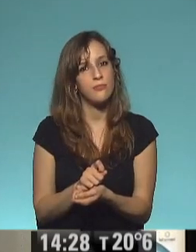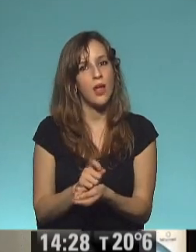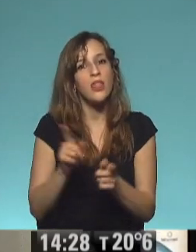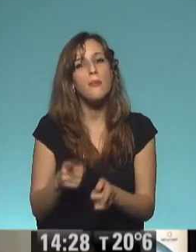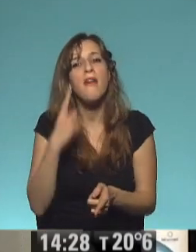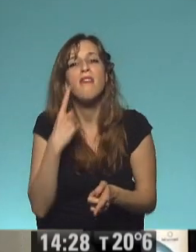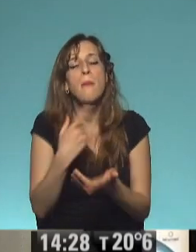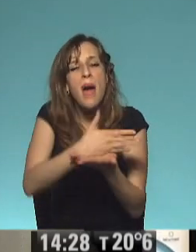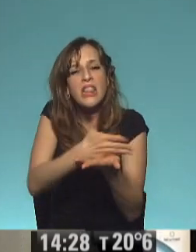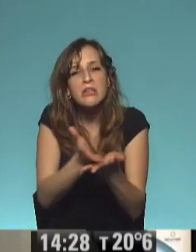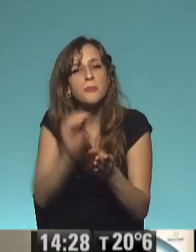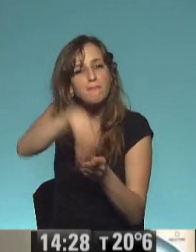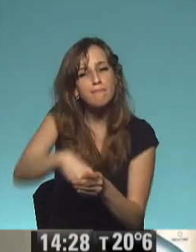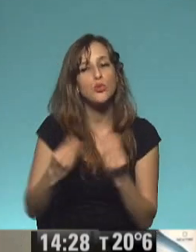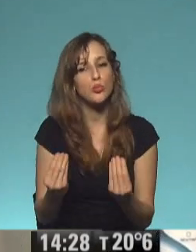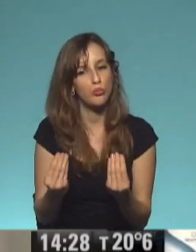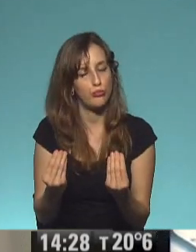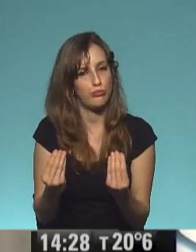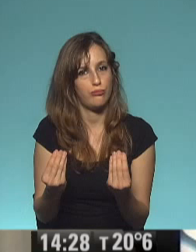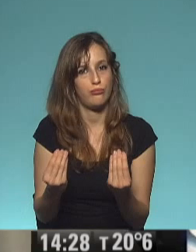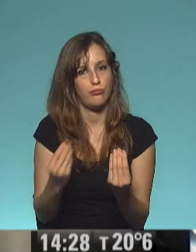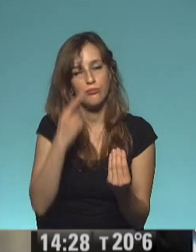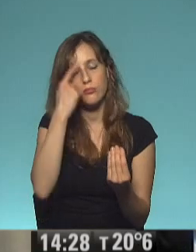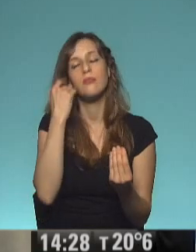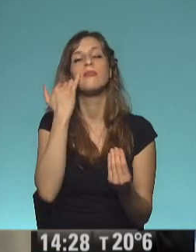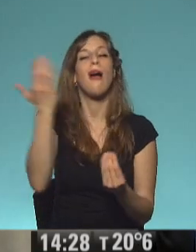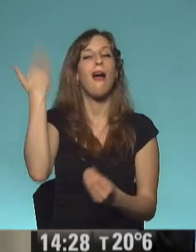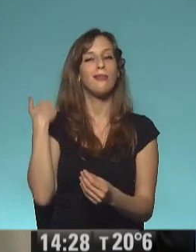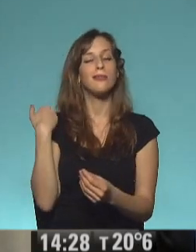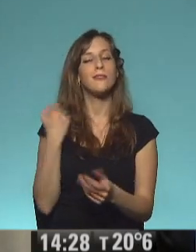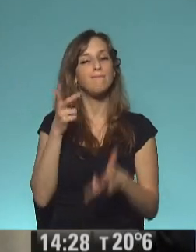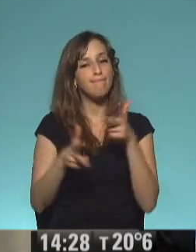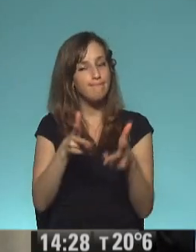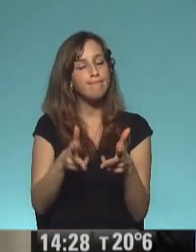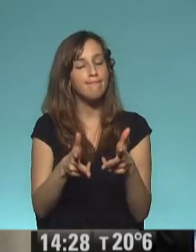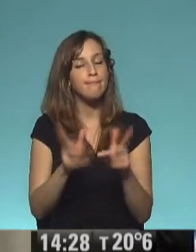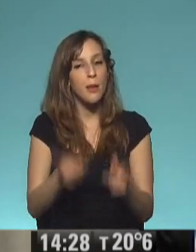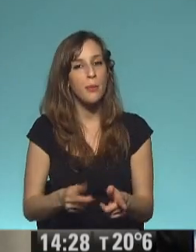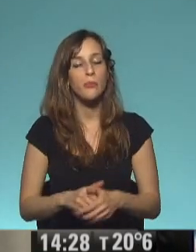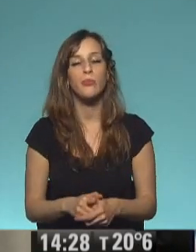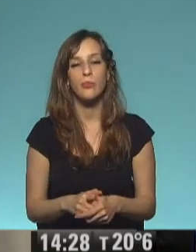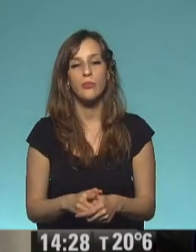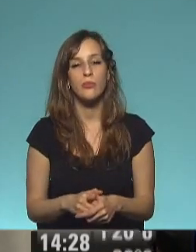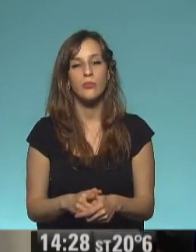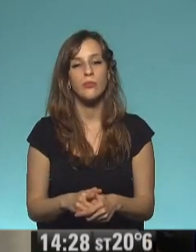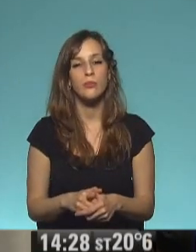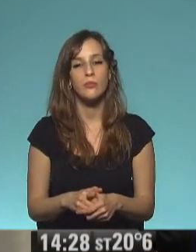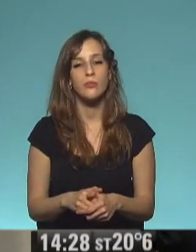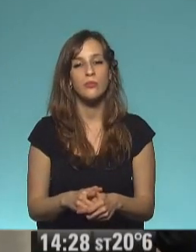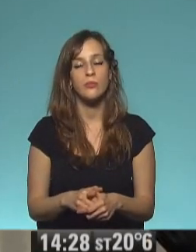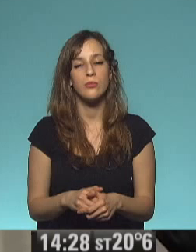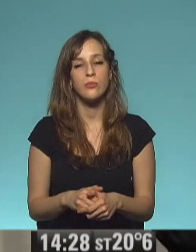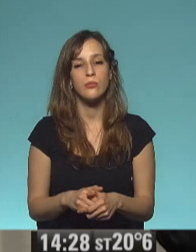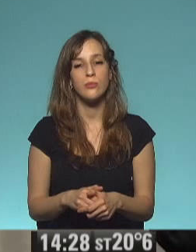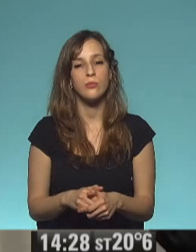coparticipación. Lo dije días atrás hablando en la provincia de Buenos Aires. En algún momento la provincia de Buenos Aires se dio 8